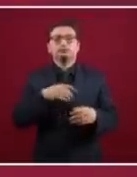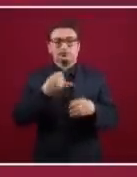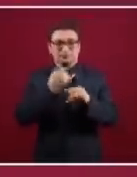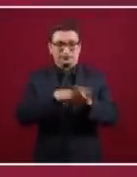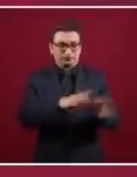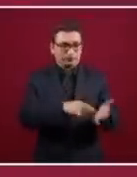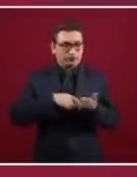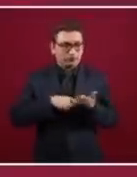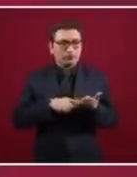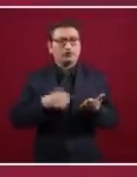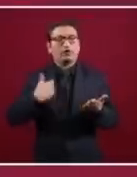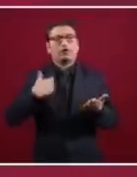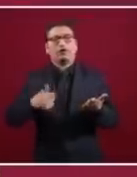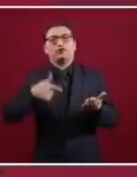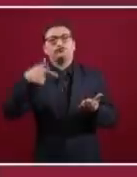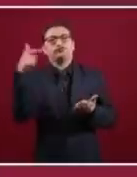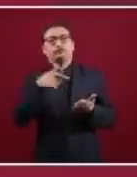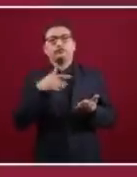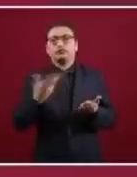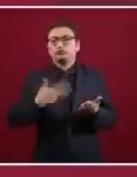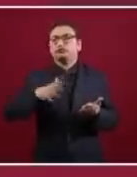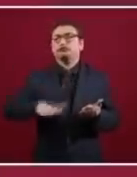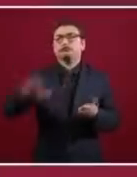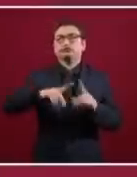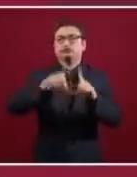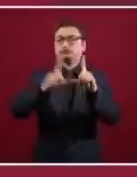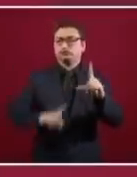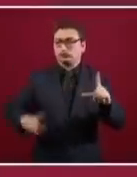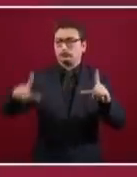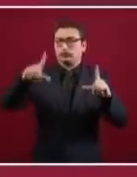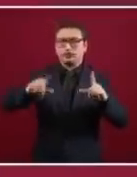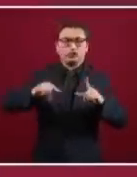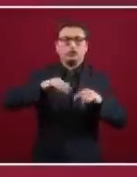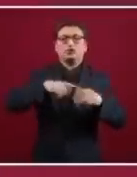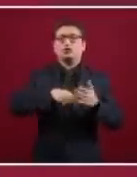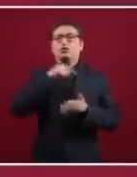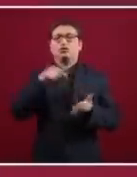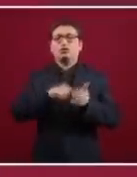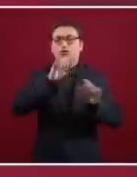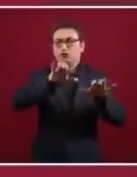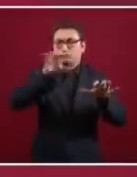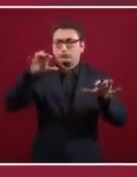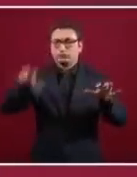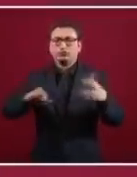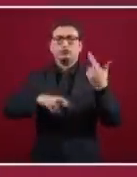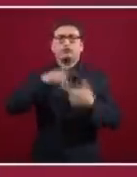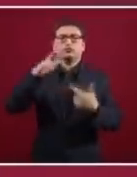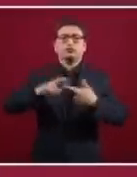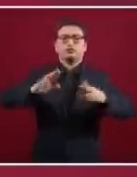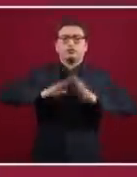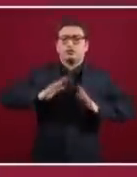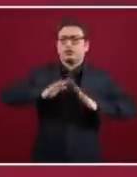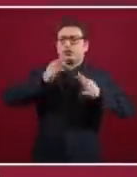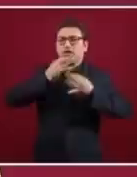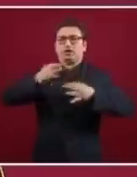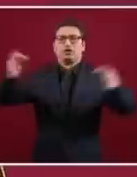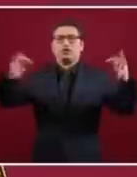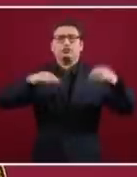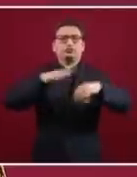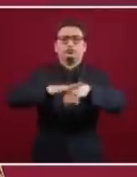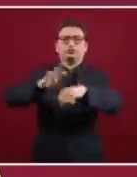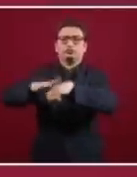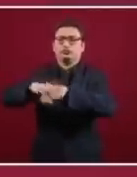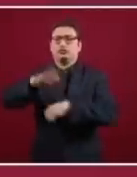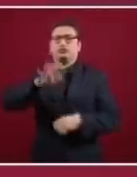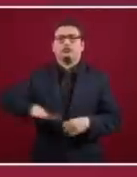esta información bueno tenemos un despliegue en toda la república a través de zonas y regiones militares se les alertó a los comandantes